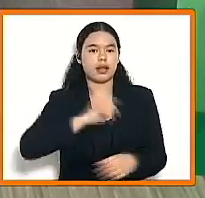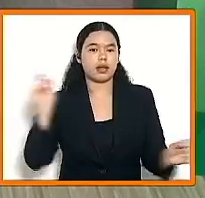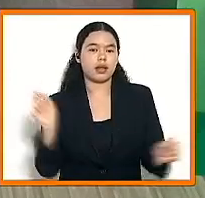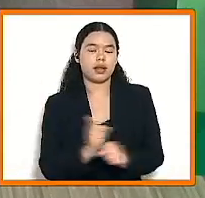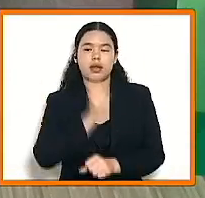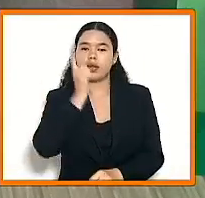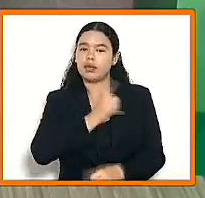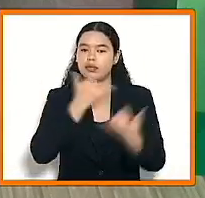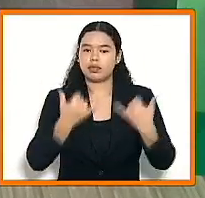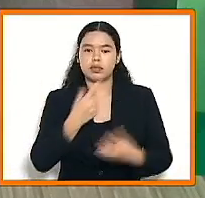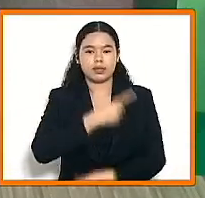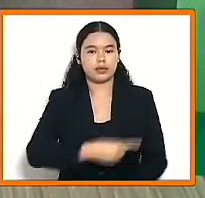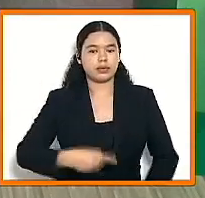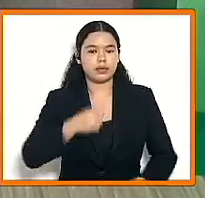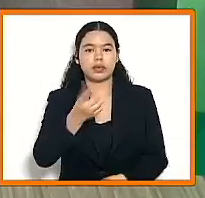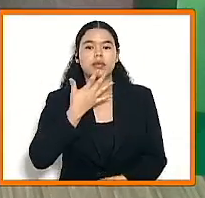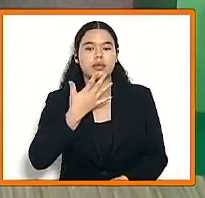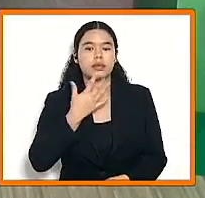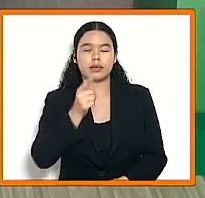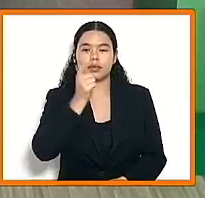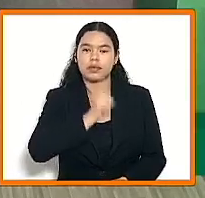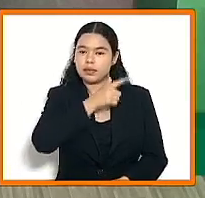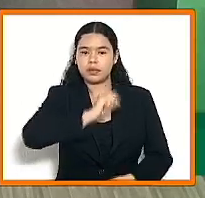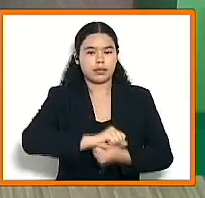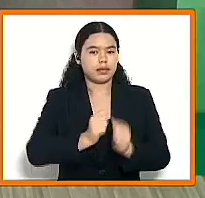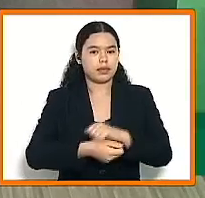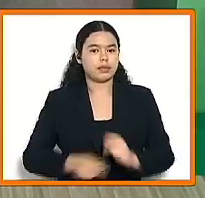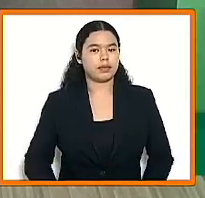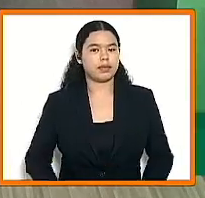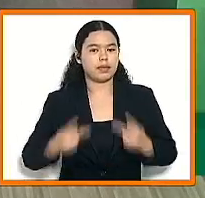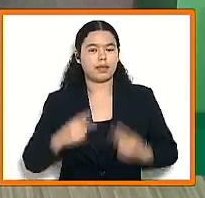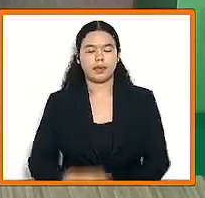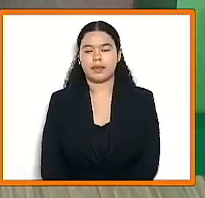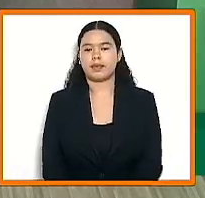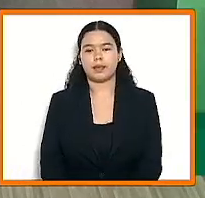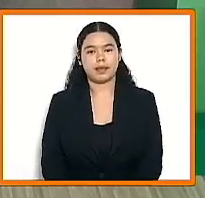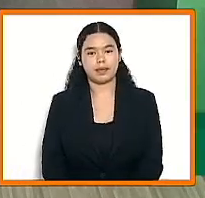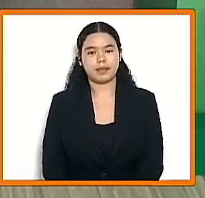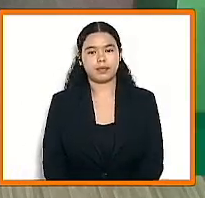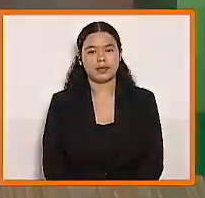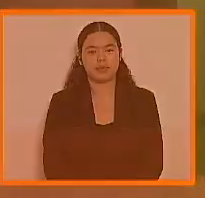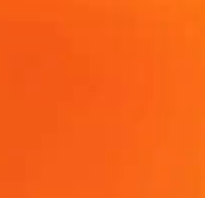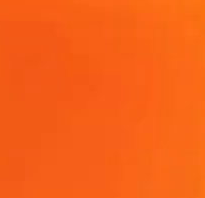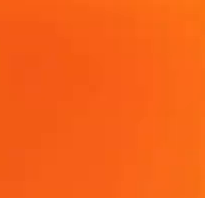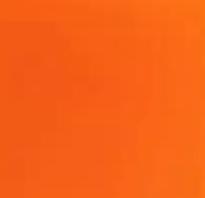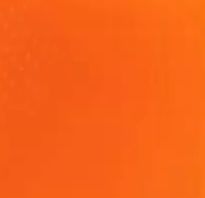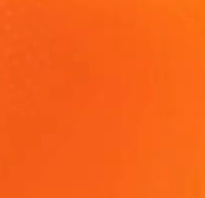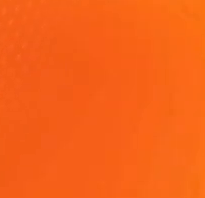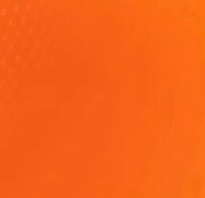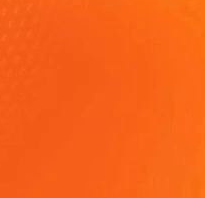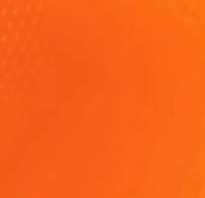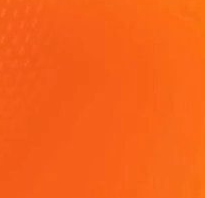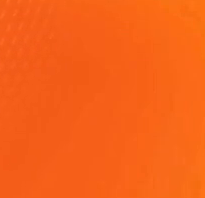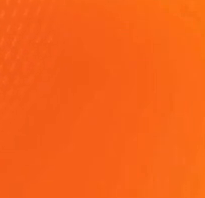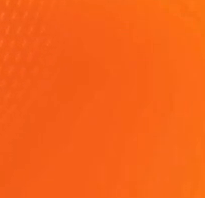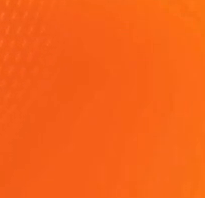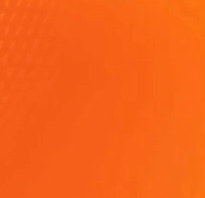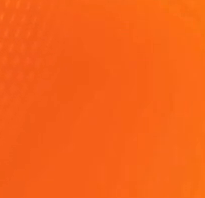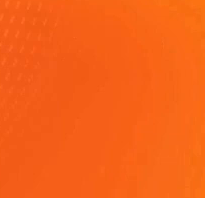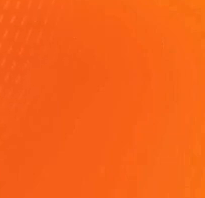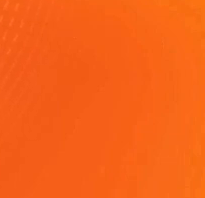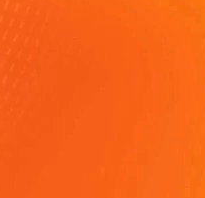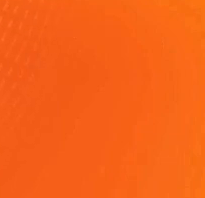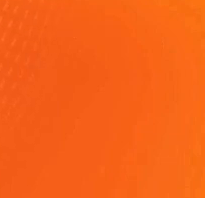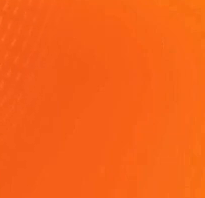la Loto llevándoles sus números favoritos. Loto, te cambia la vida. ¡Ay, qué bonito! Yo